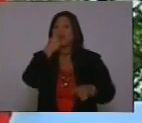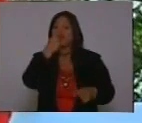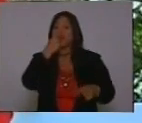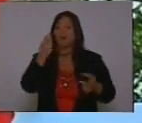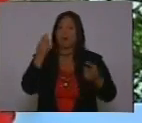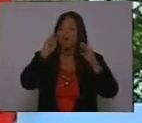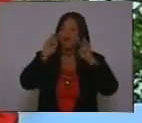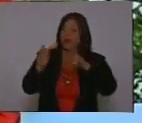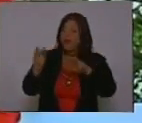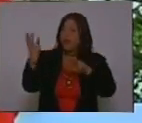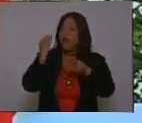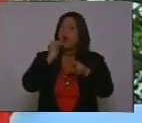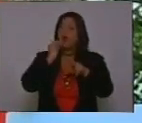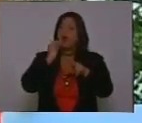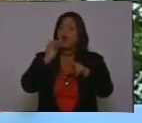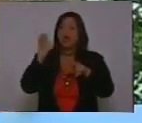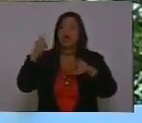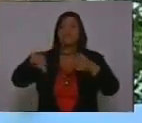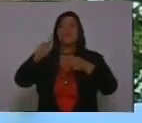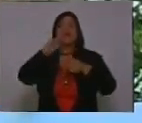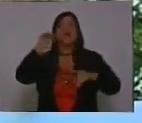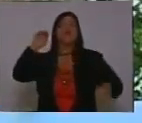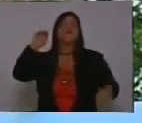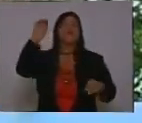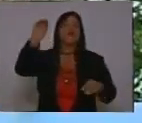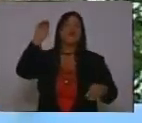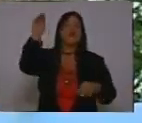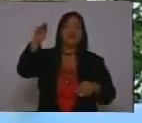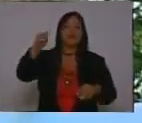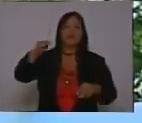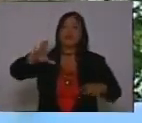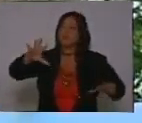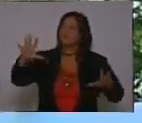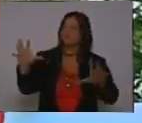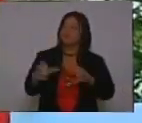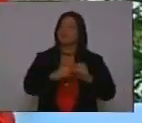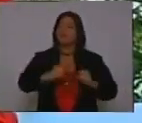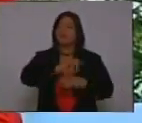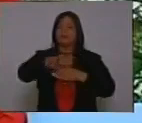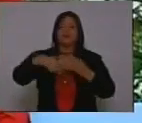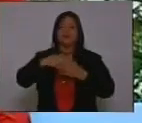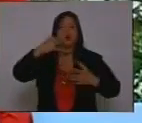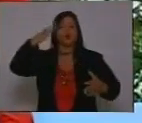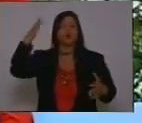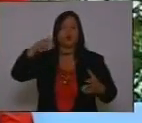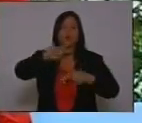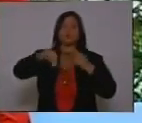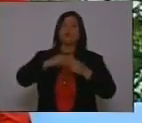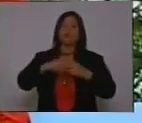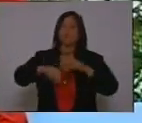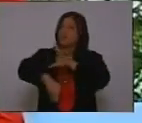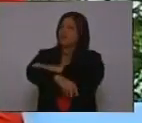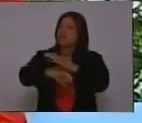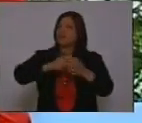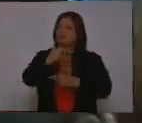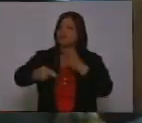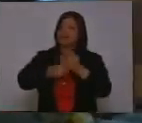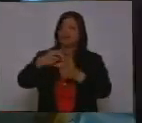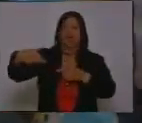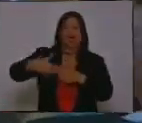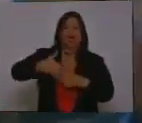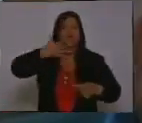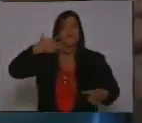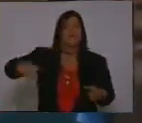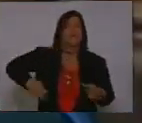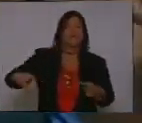en nosotros el futuro, veían que nosotros podíamos arrebatarle todos los sueños a esa oligarquía, a ese imperialismo